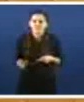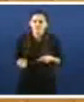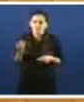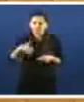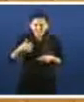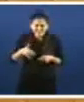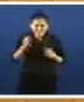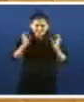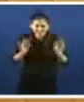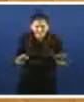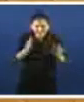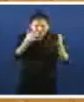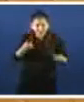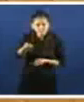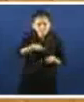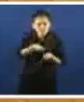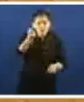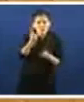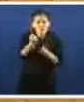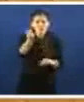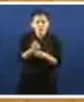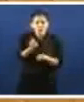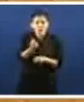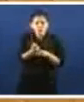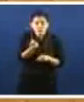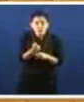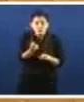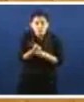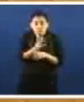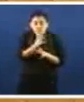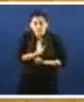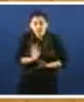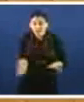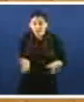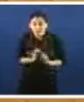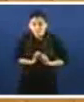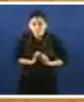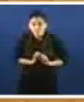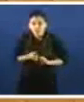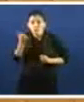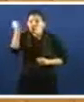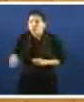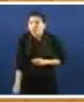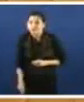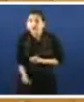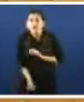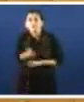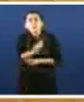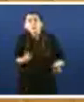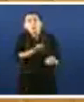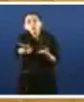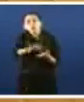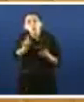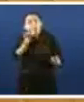é o laboral absolutamente desregularizado non é necesario que sigan votando a xente a rúa para que os